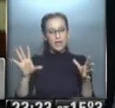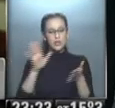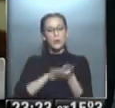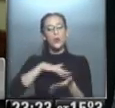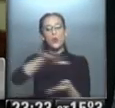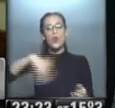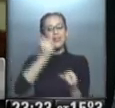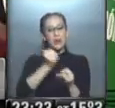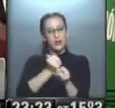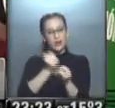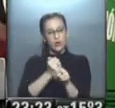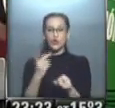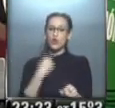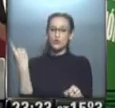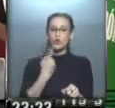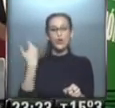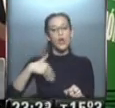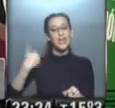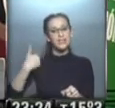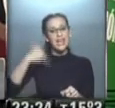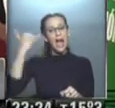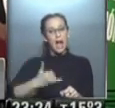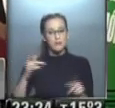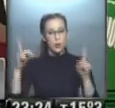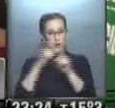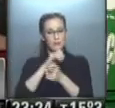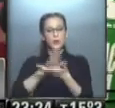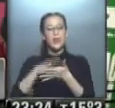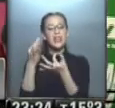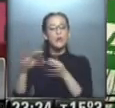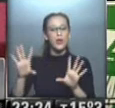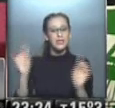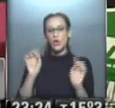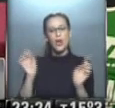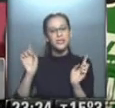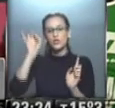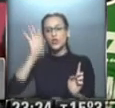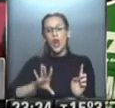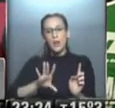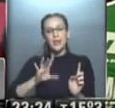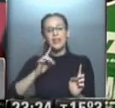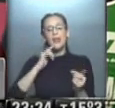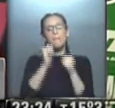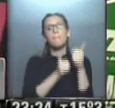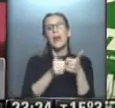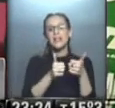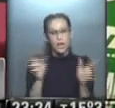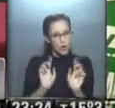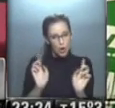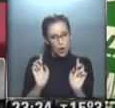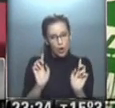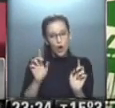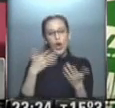trabajo. Nosotros en la Argentina seguimos con el problema de que la democracia no pasa por la puerta de las empresas.